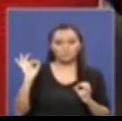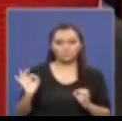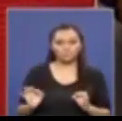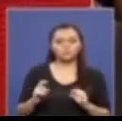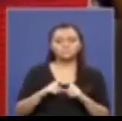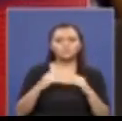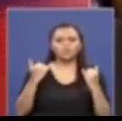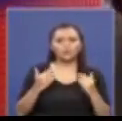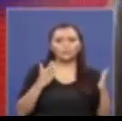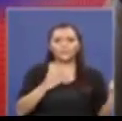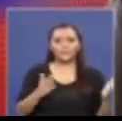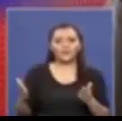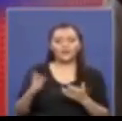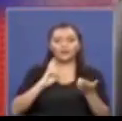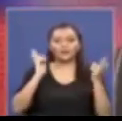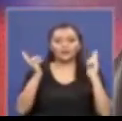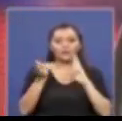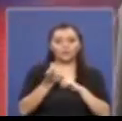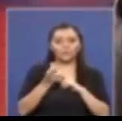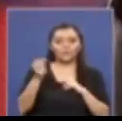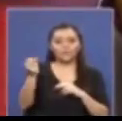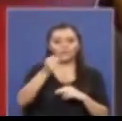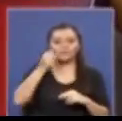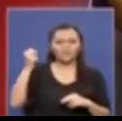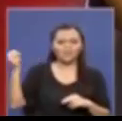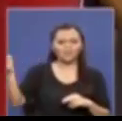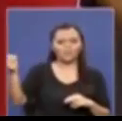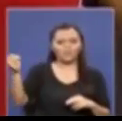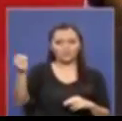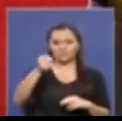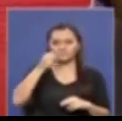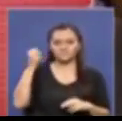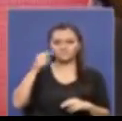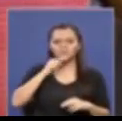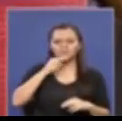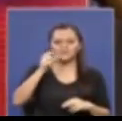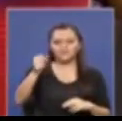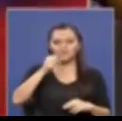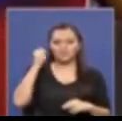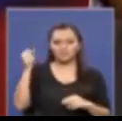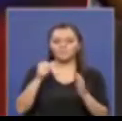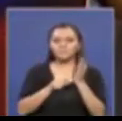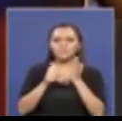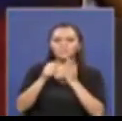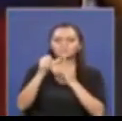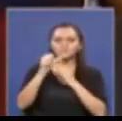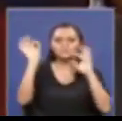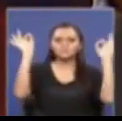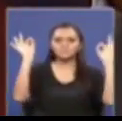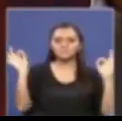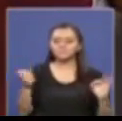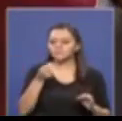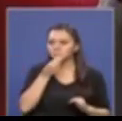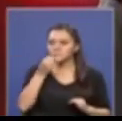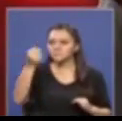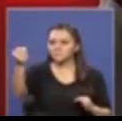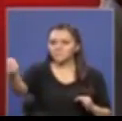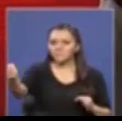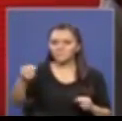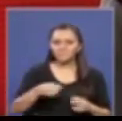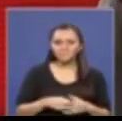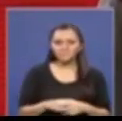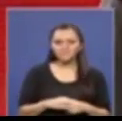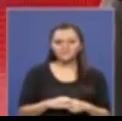tuvimos el plan Renova de refrigeradoras. Si le pasan el micrófono a nuestro ministro de Electricidad y Energía Renovable, Esteban